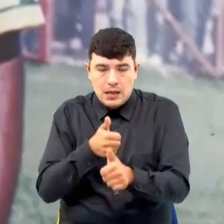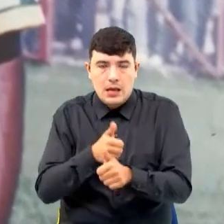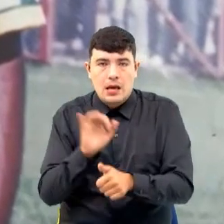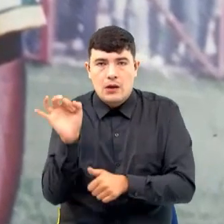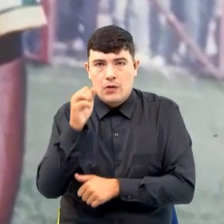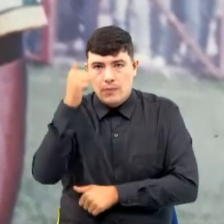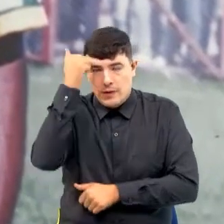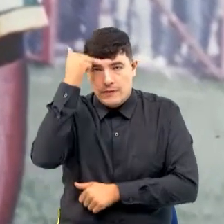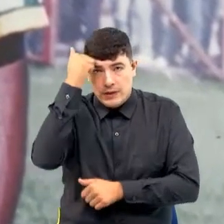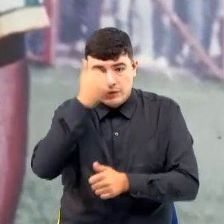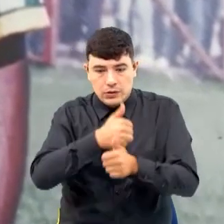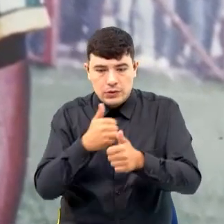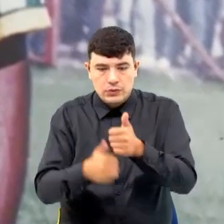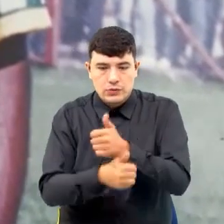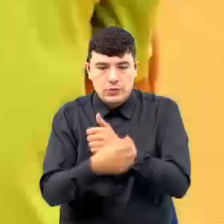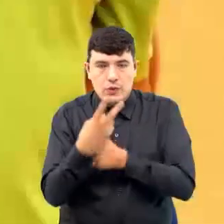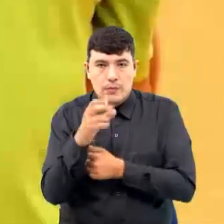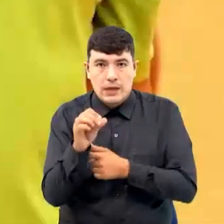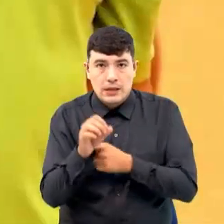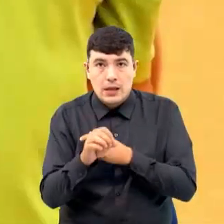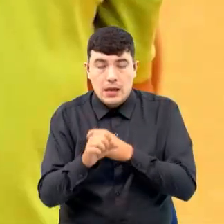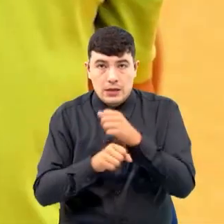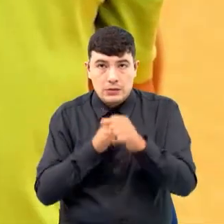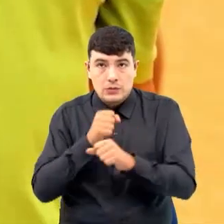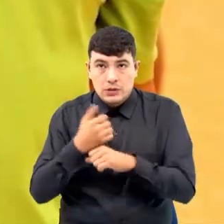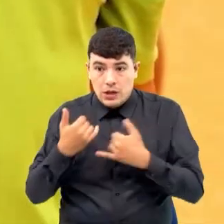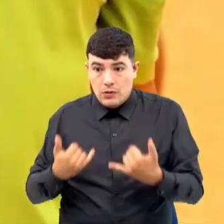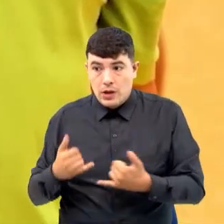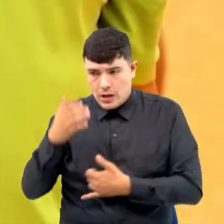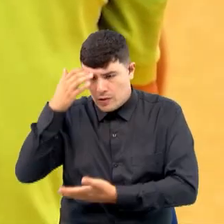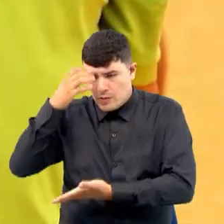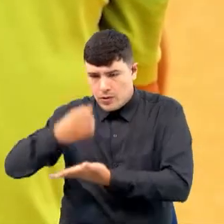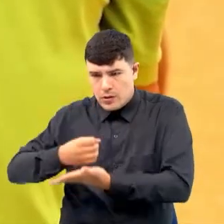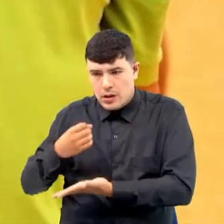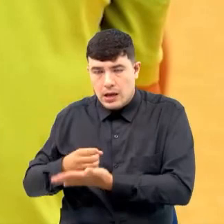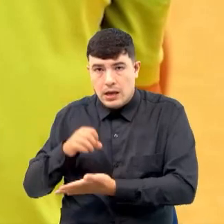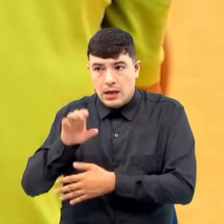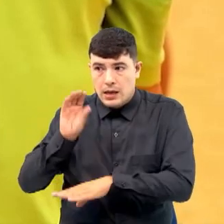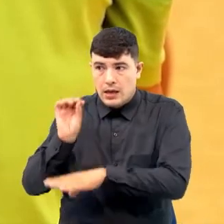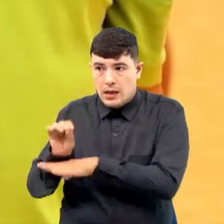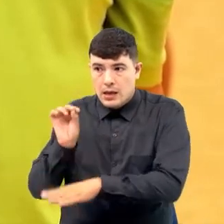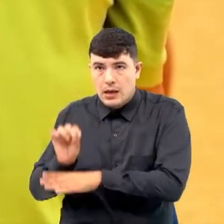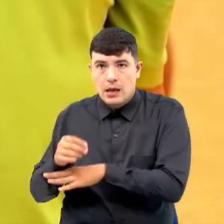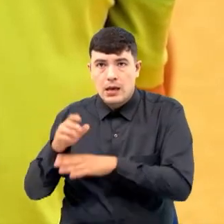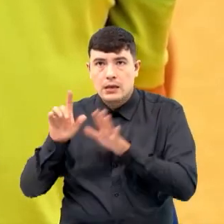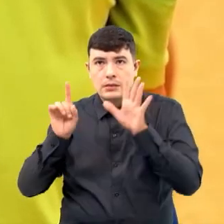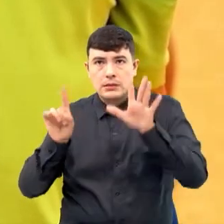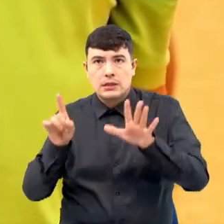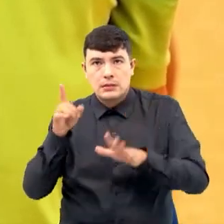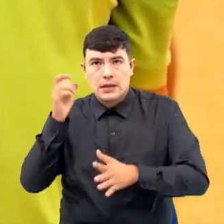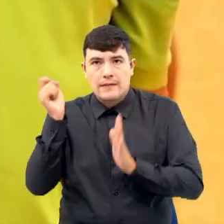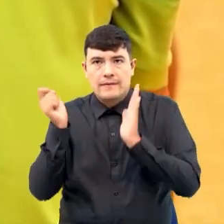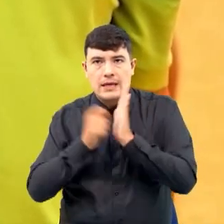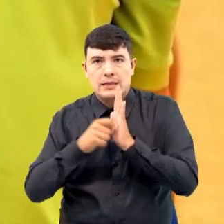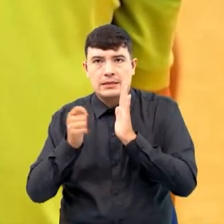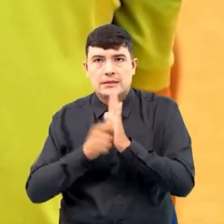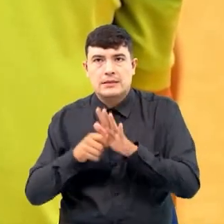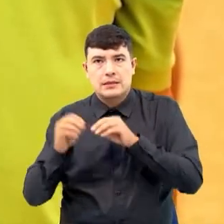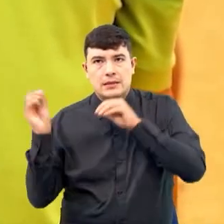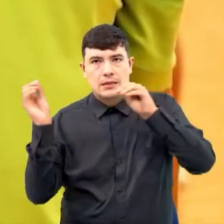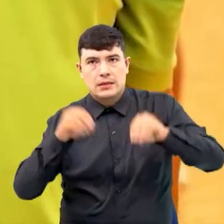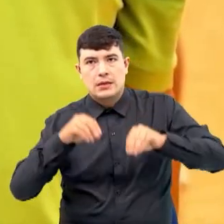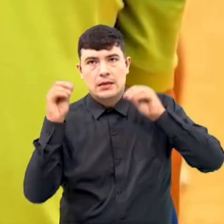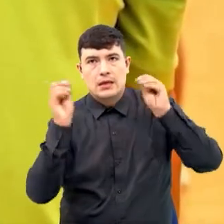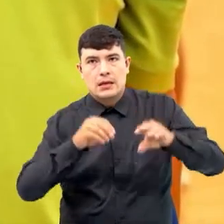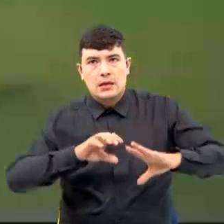entrenador del equipo sub-20. Ahora, cuando comentaba los partidos del equipo, es llamado para por sexta vez entrenar de forma interina al